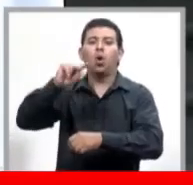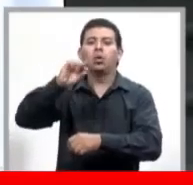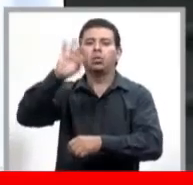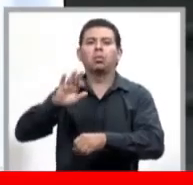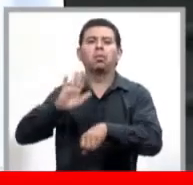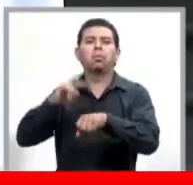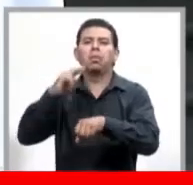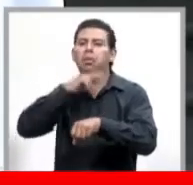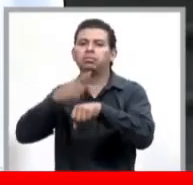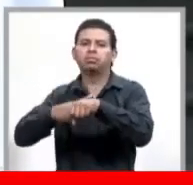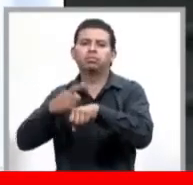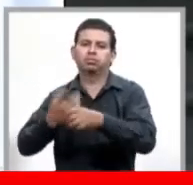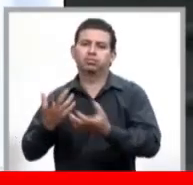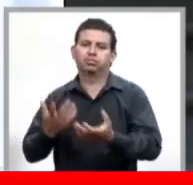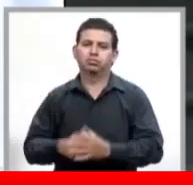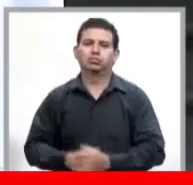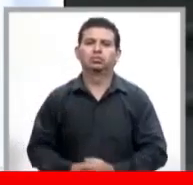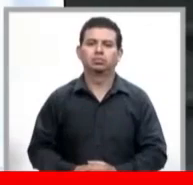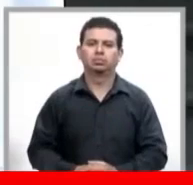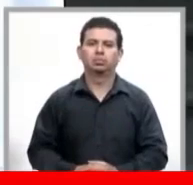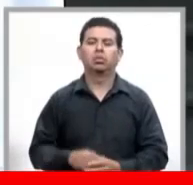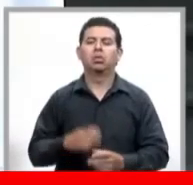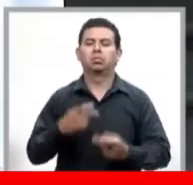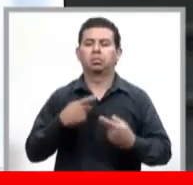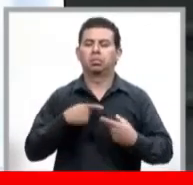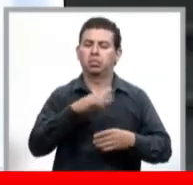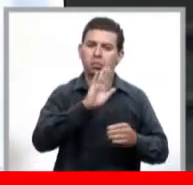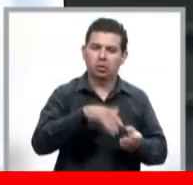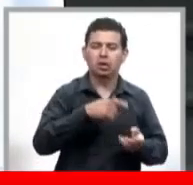El número de defunciones por hipertensión